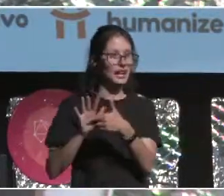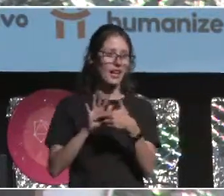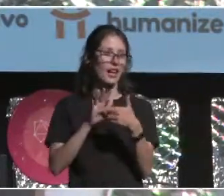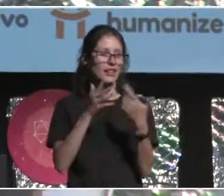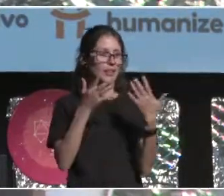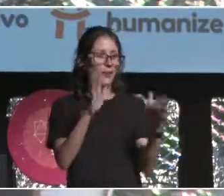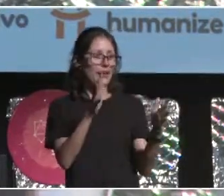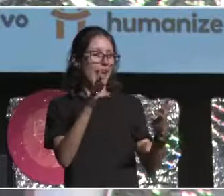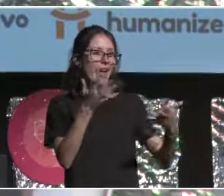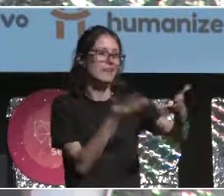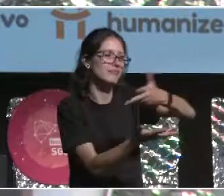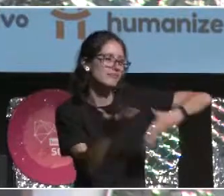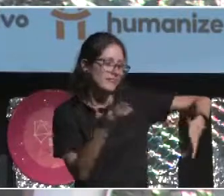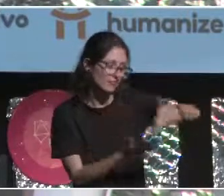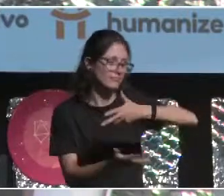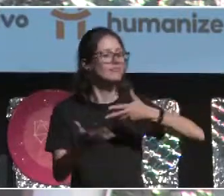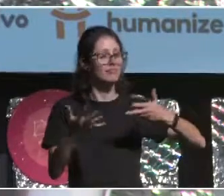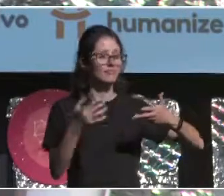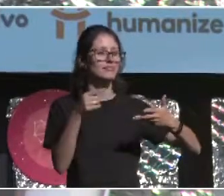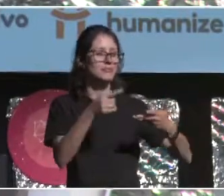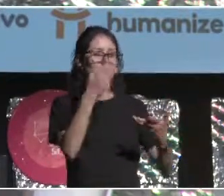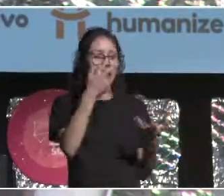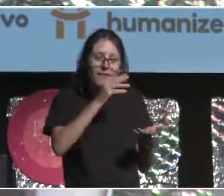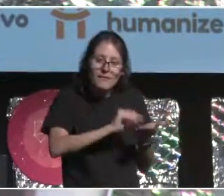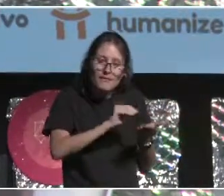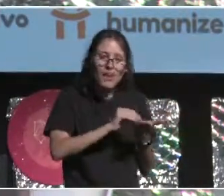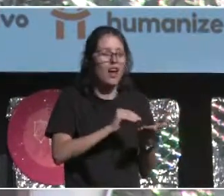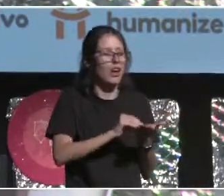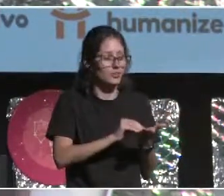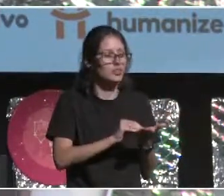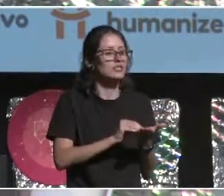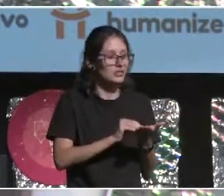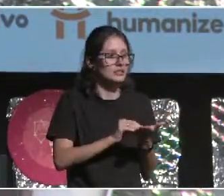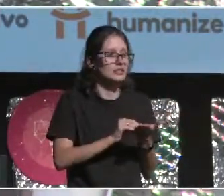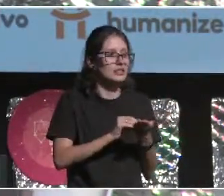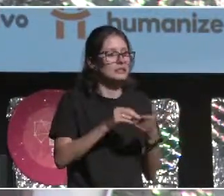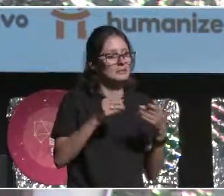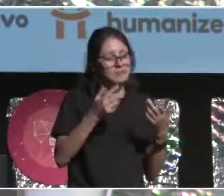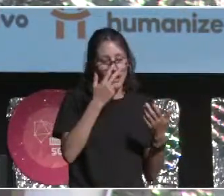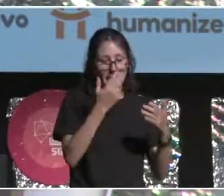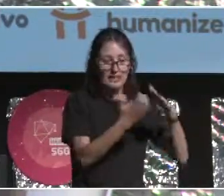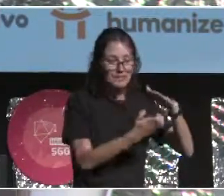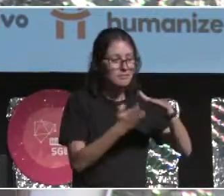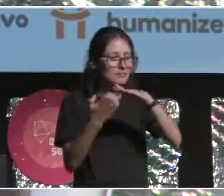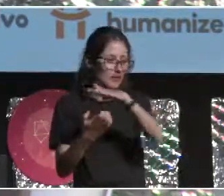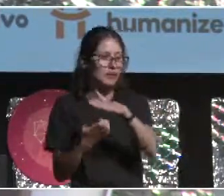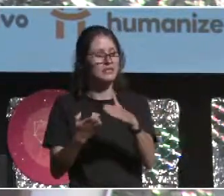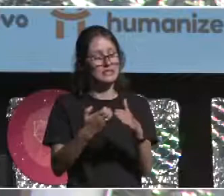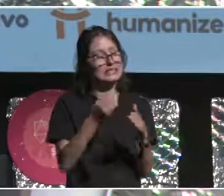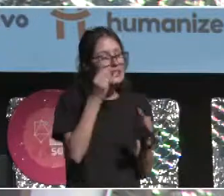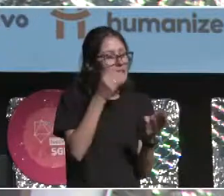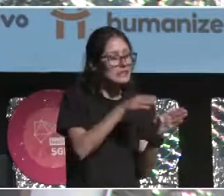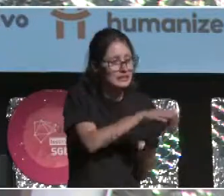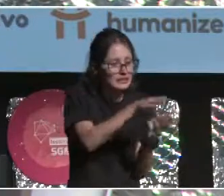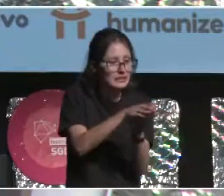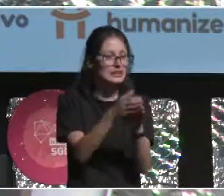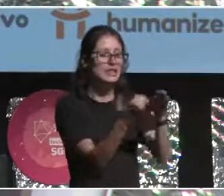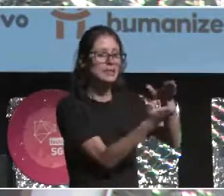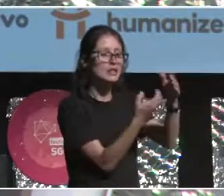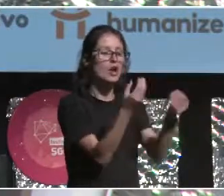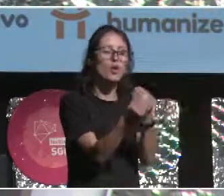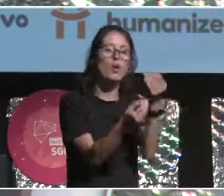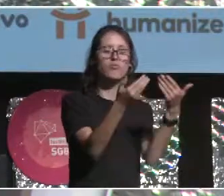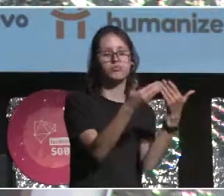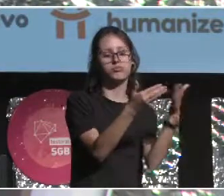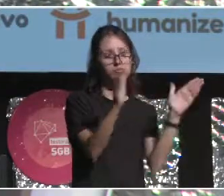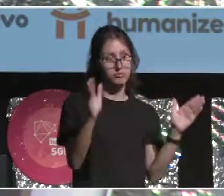también hace falta ese proceso de un poco enseñarles a las empresas, pero en los gobiernos la idea también